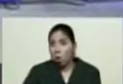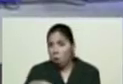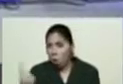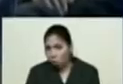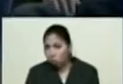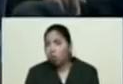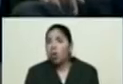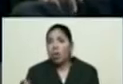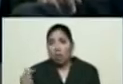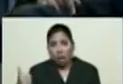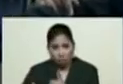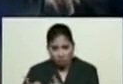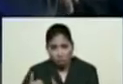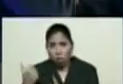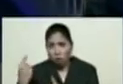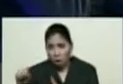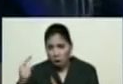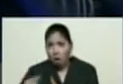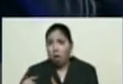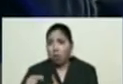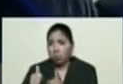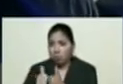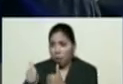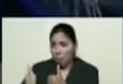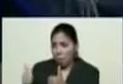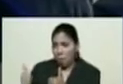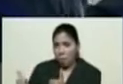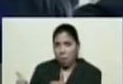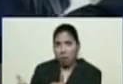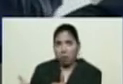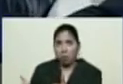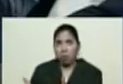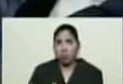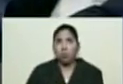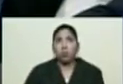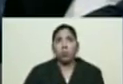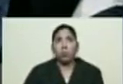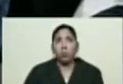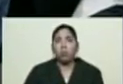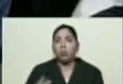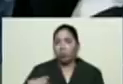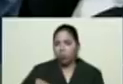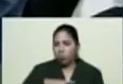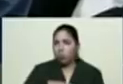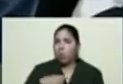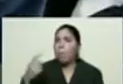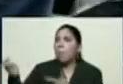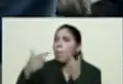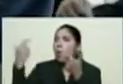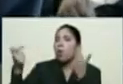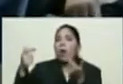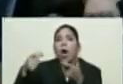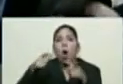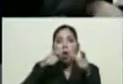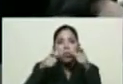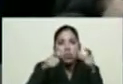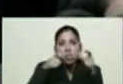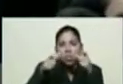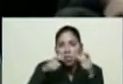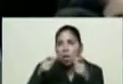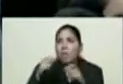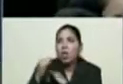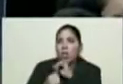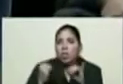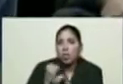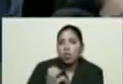candidatos, y vamos buscando la participación de observadores internacionales, de acompañantes internacionales de Naciones